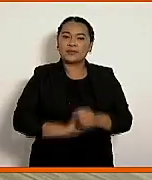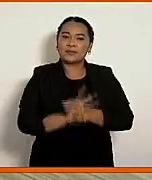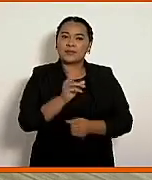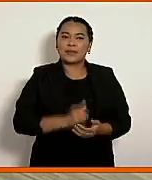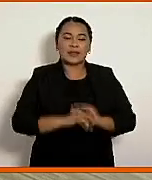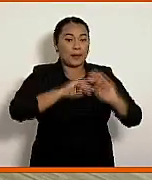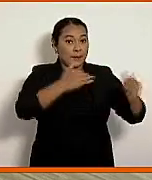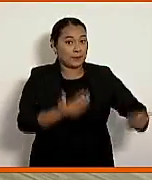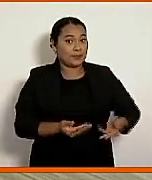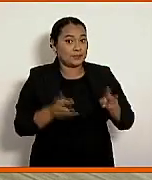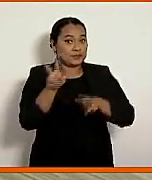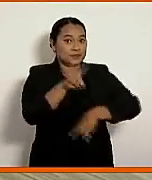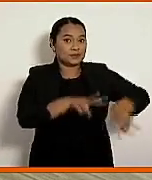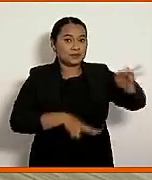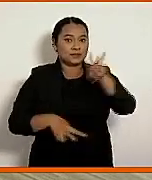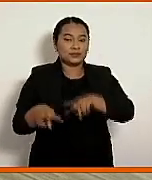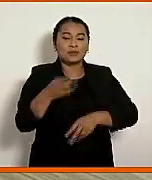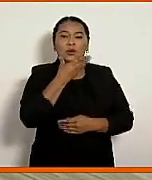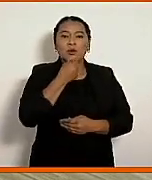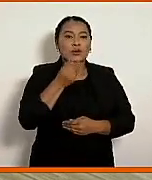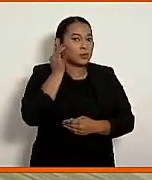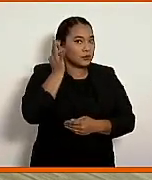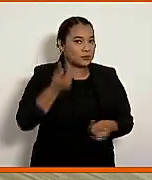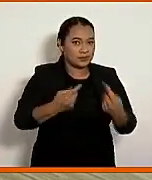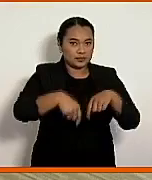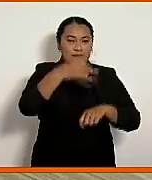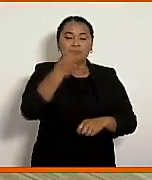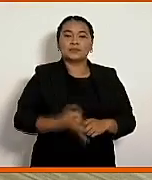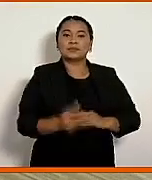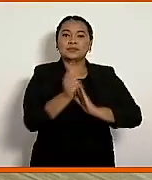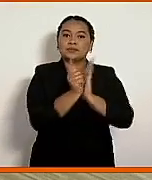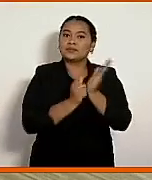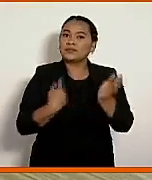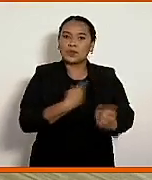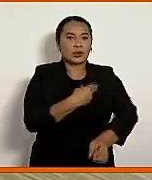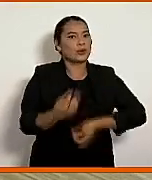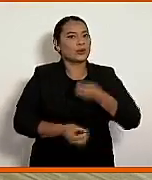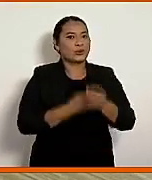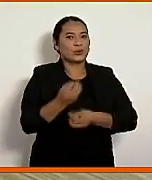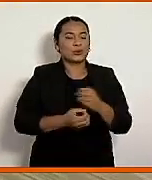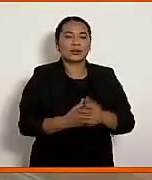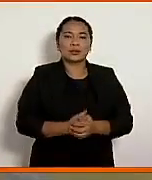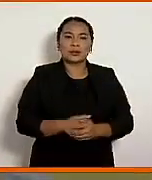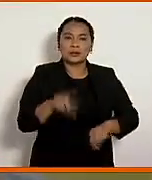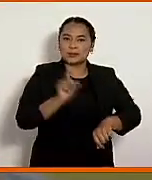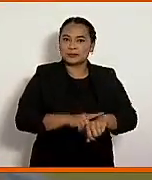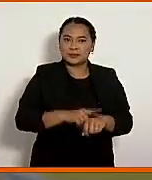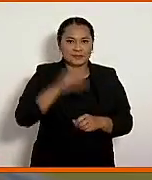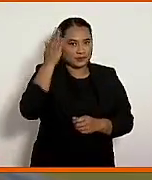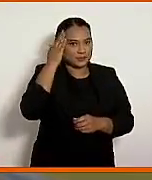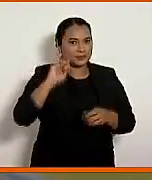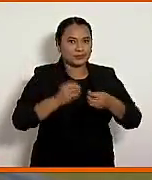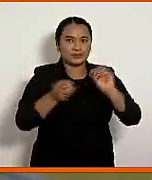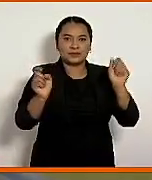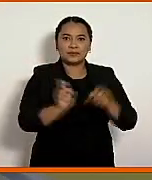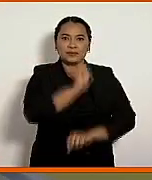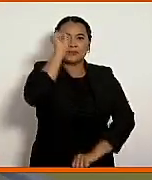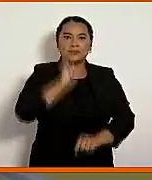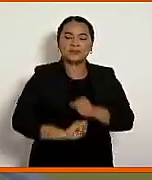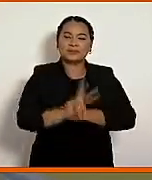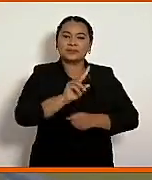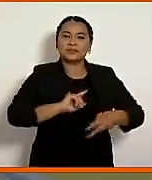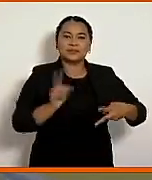auditora y notario, quienes están para darle transparencia a cada uno de nuestros sorteos. Nuestro primer número ganador, su primer dígito